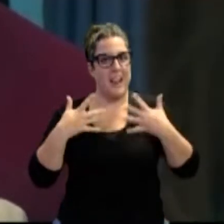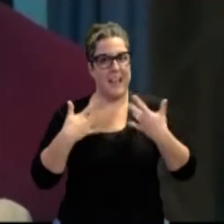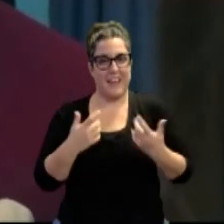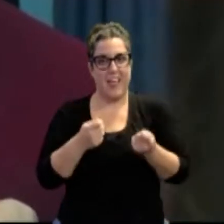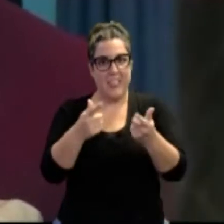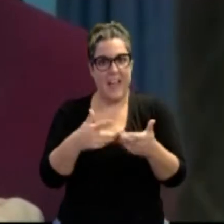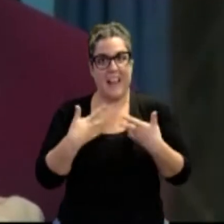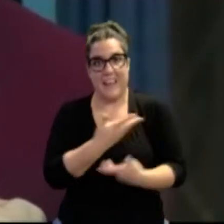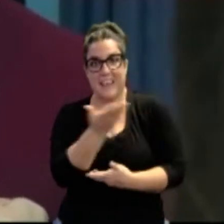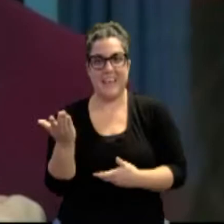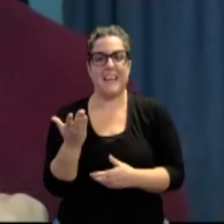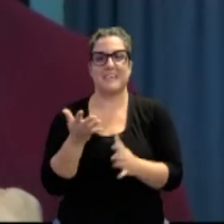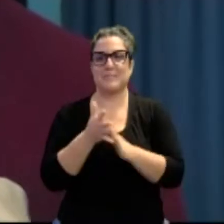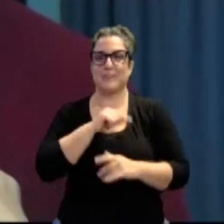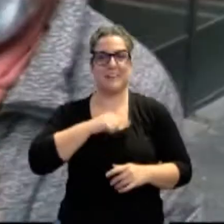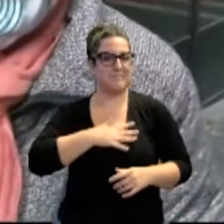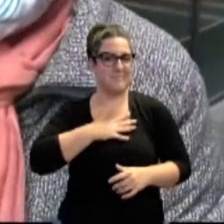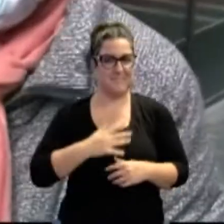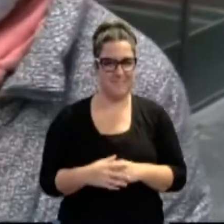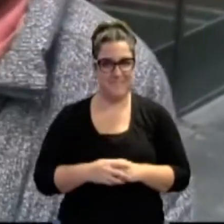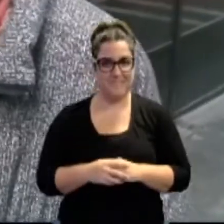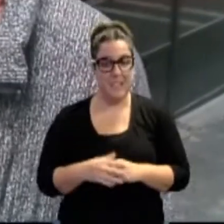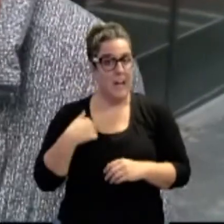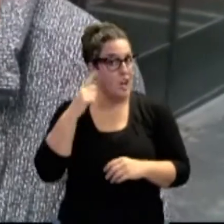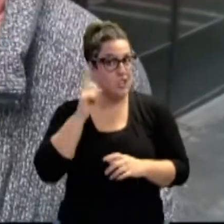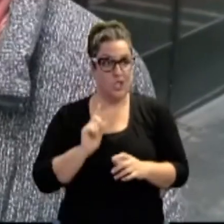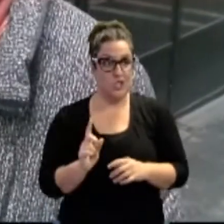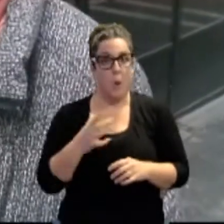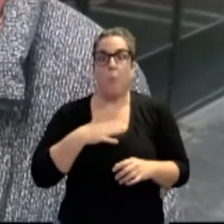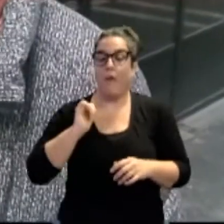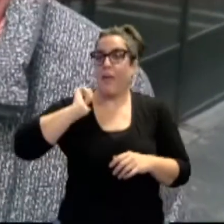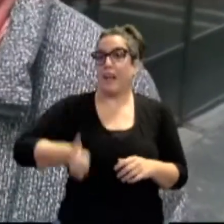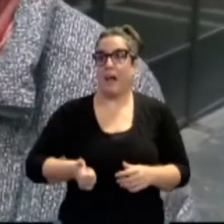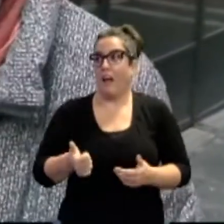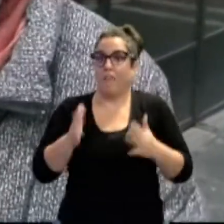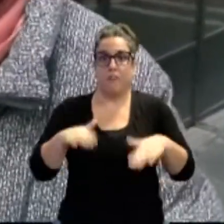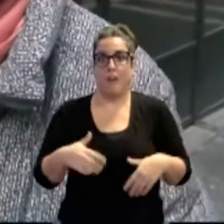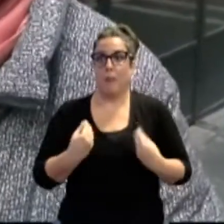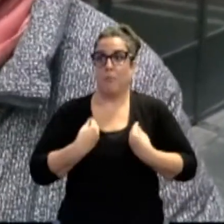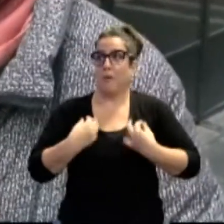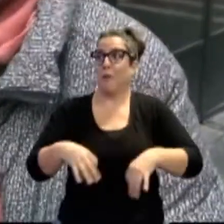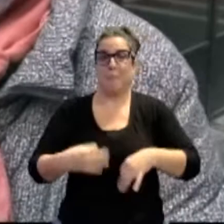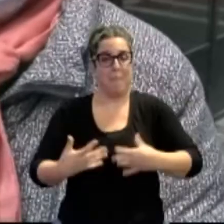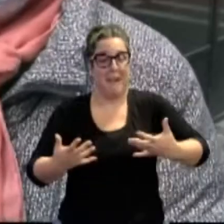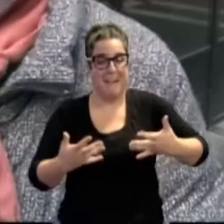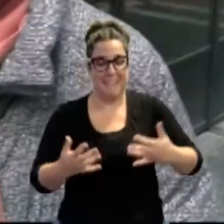alegría a la gente es mucho, es una sensación muy agradable. No lo sabemos, igual somos ricas y estamos aquí. Y estamos aquí